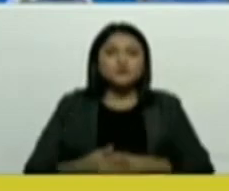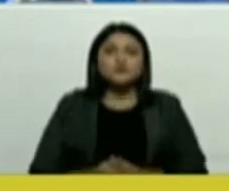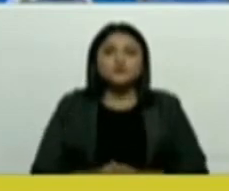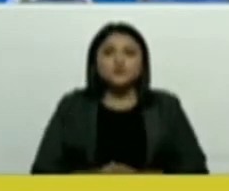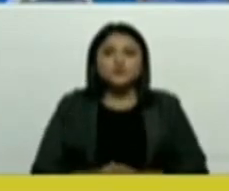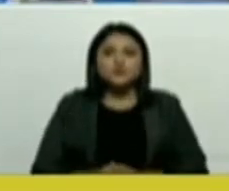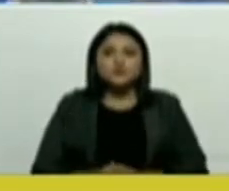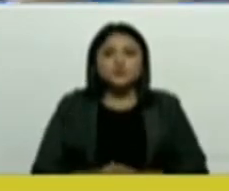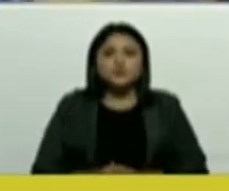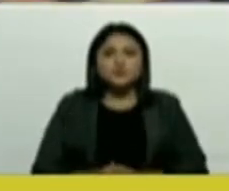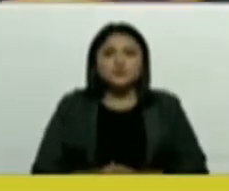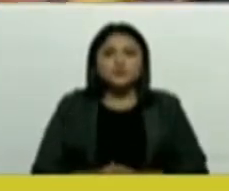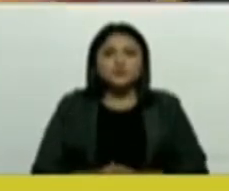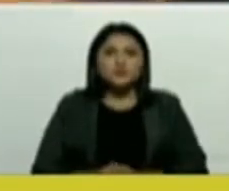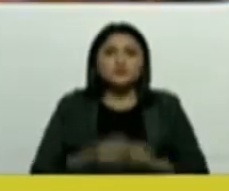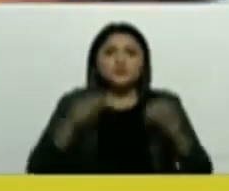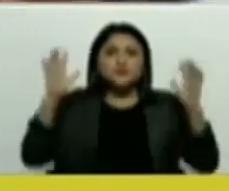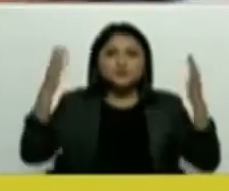nuestra América.